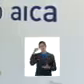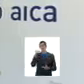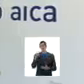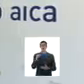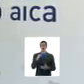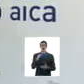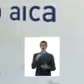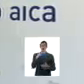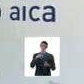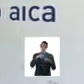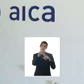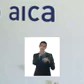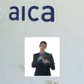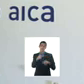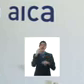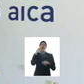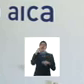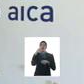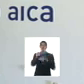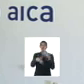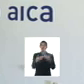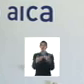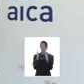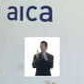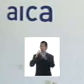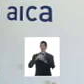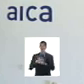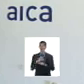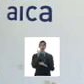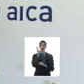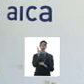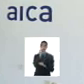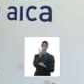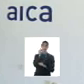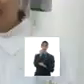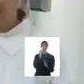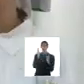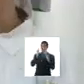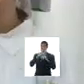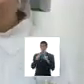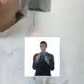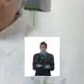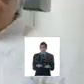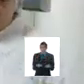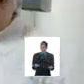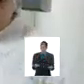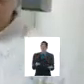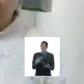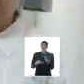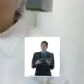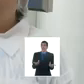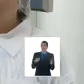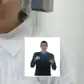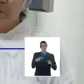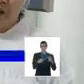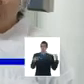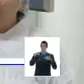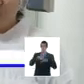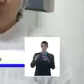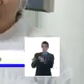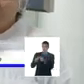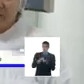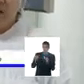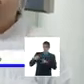para todos los salones de estomatología y que tanto trabajo le ha dado a Salud Pública poder sostener. El día de hoy, primero de mayo, como pueden